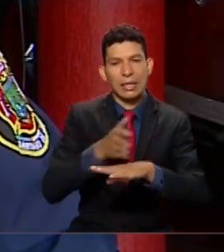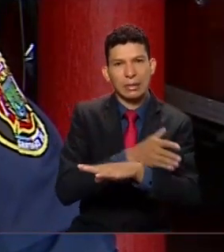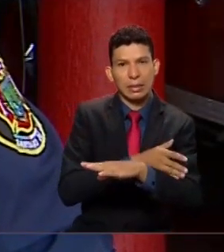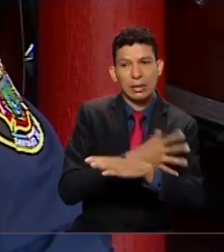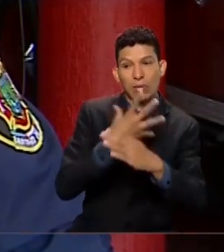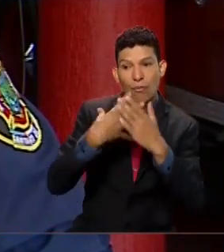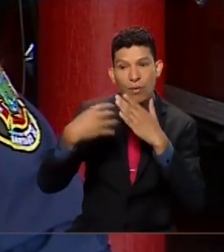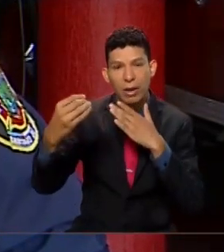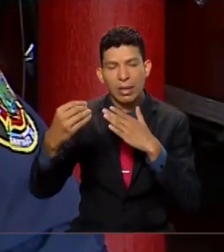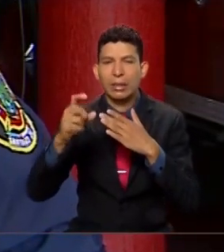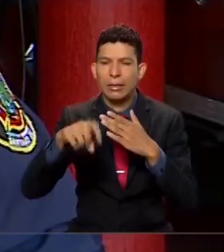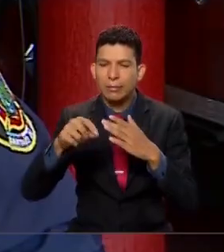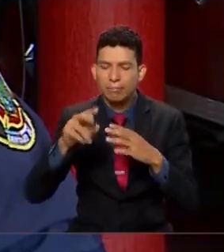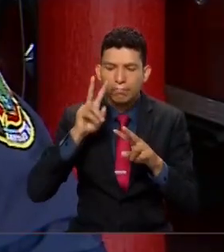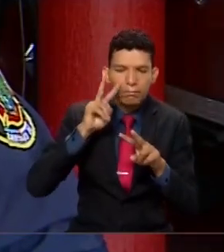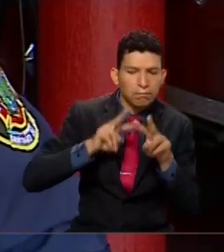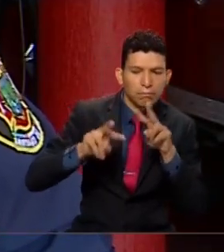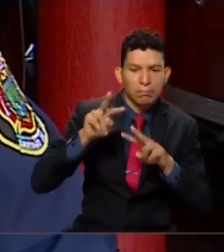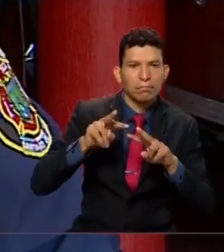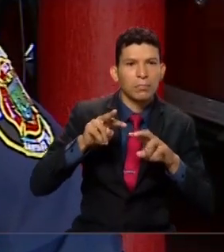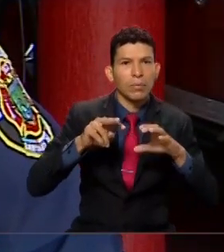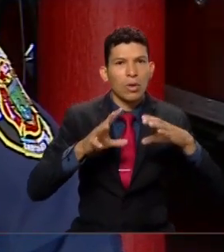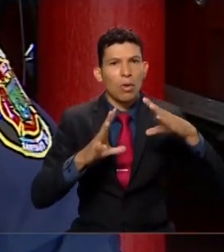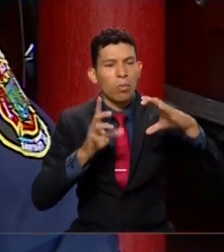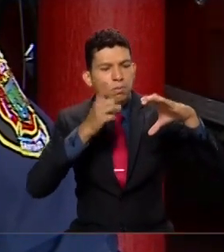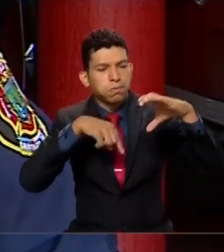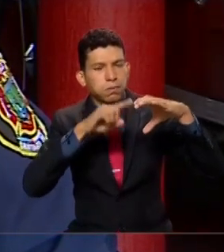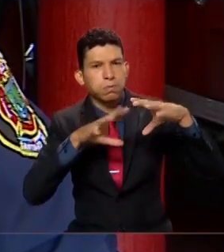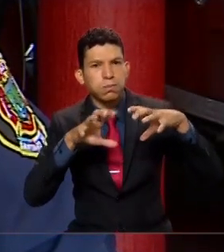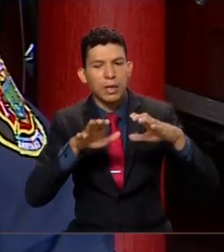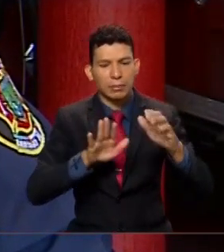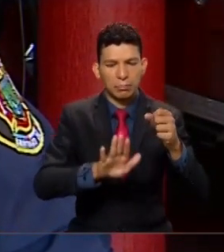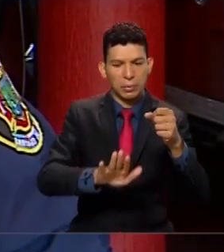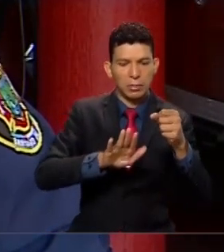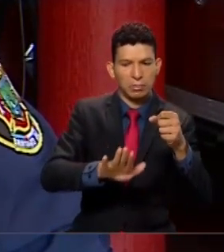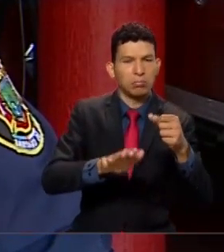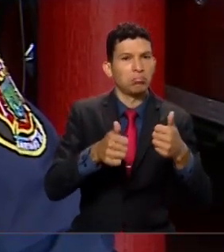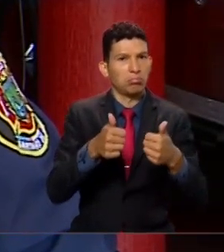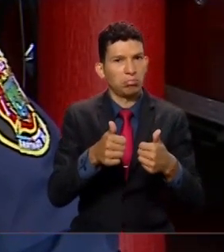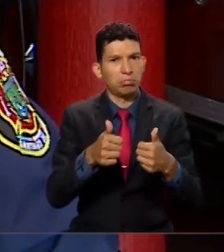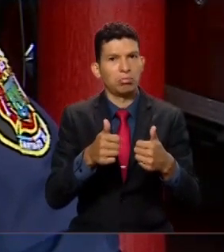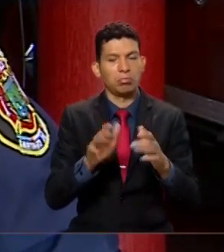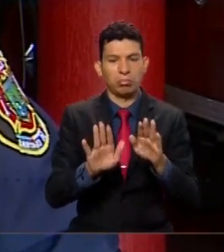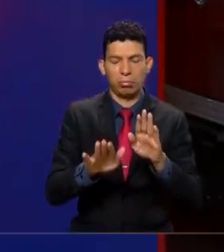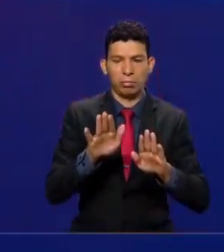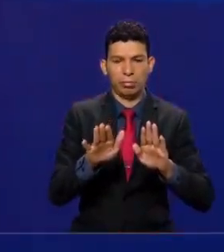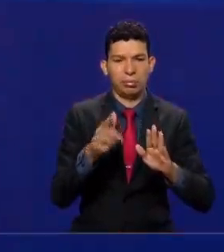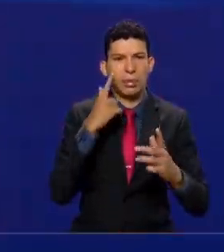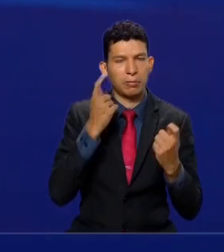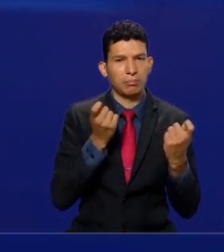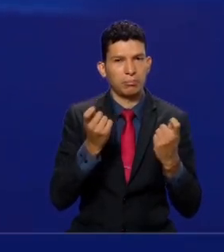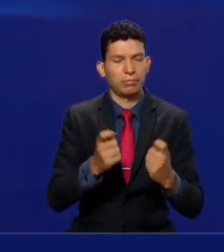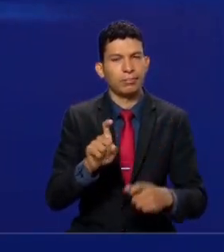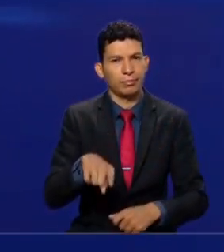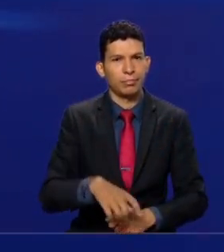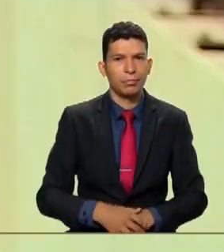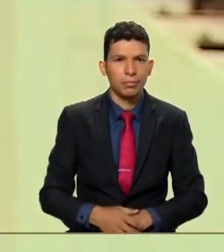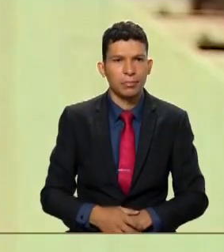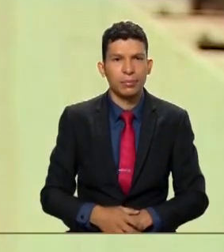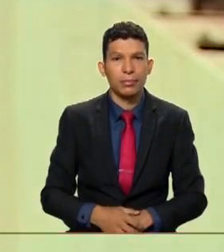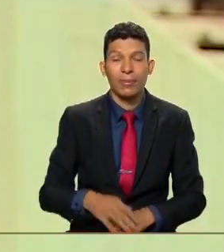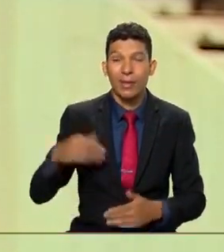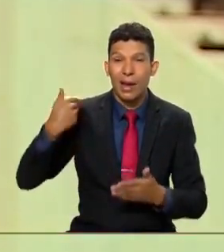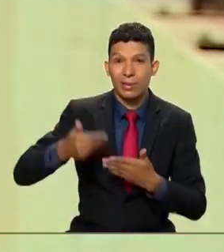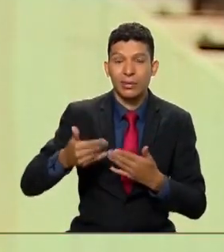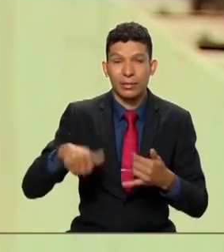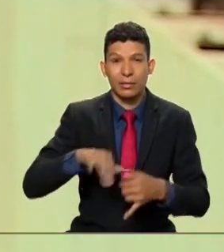a circular, mirar llantas, mirar estado de freno y todo lo demás. Es una recomendación puntual que debemos realizar siempre. A la